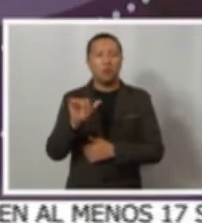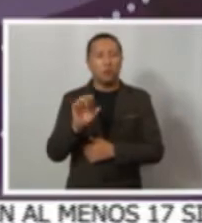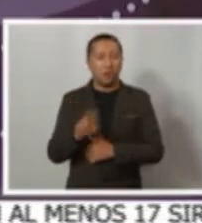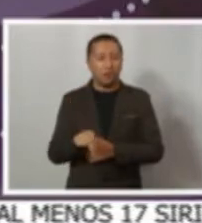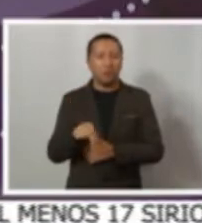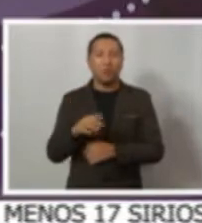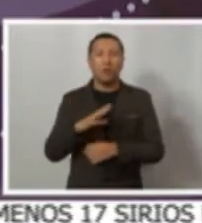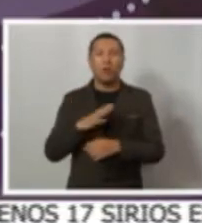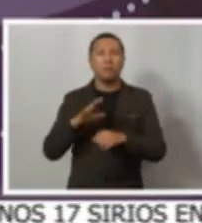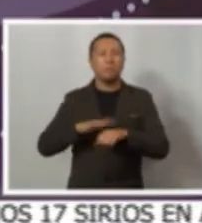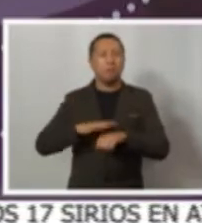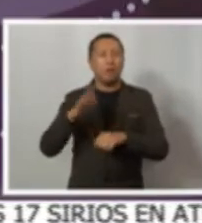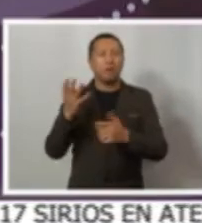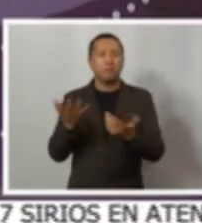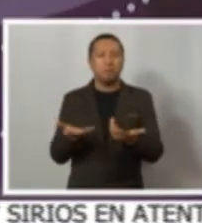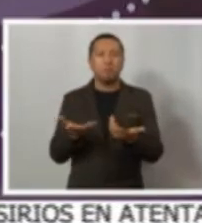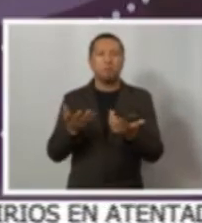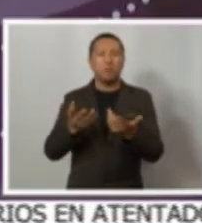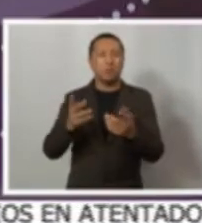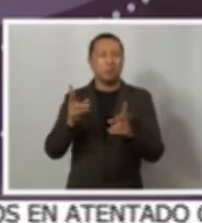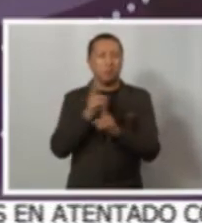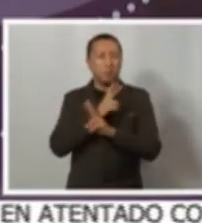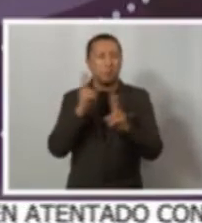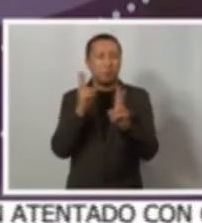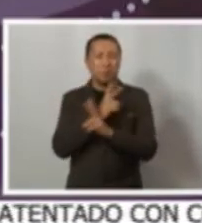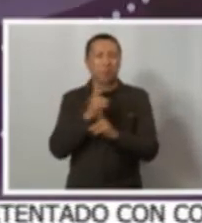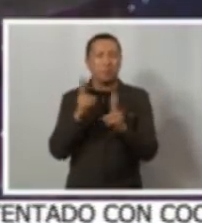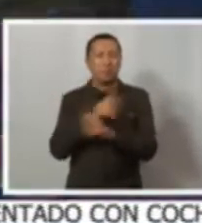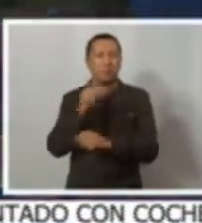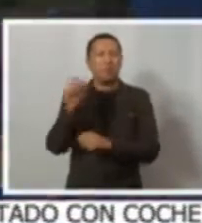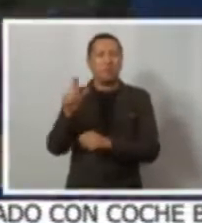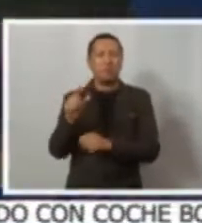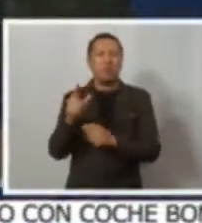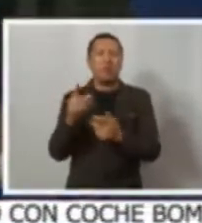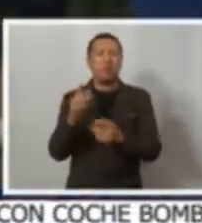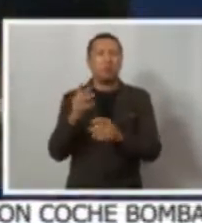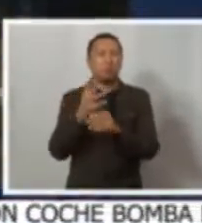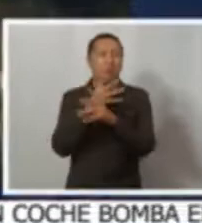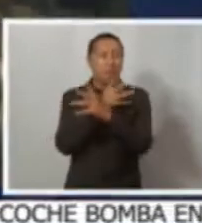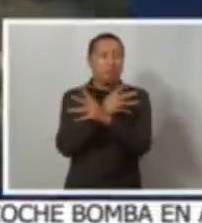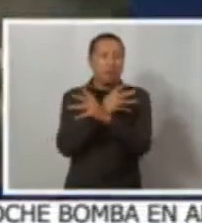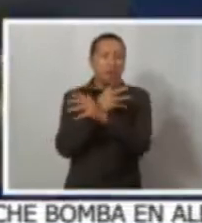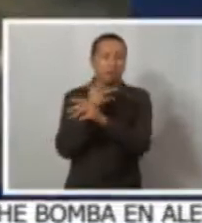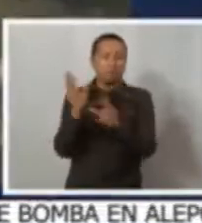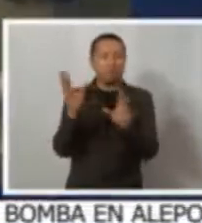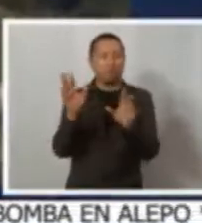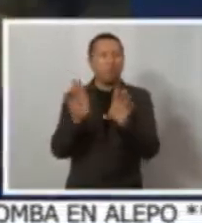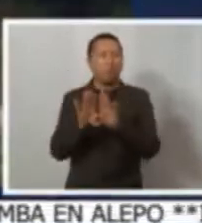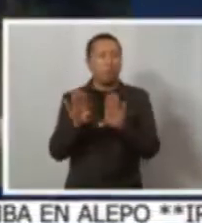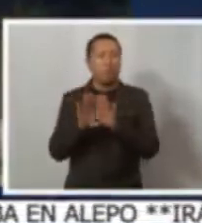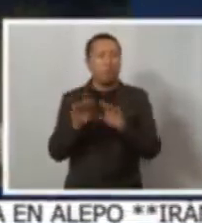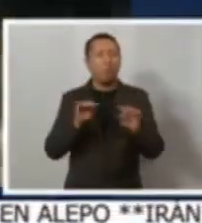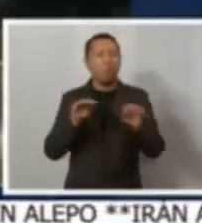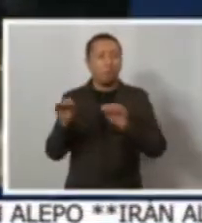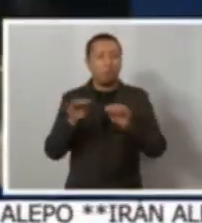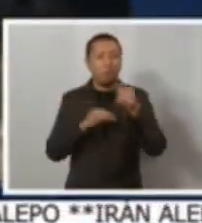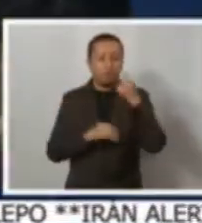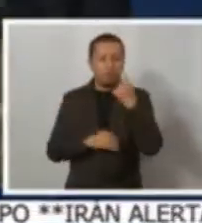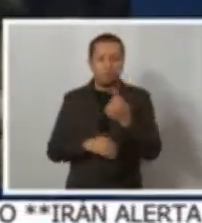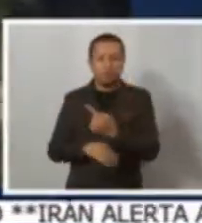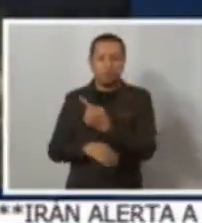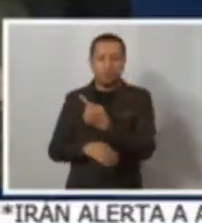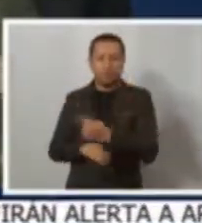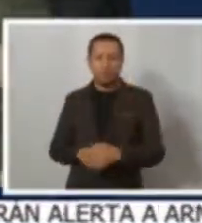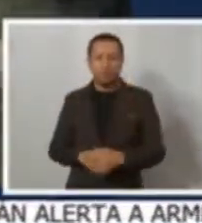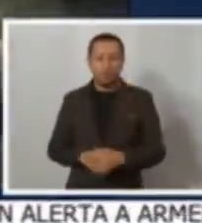ya importante de las palmeras a consecuencia del aire que se presenta en estos momentos en la ciudad de Cancún. Algunas